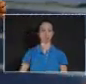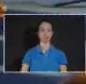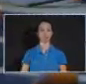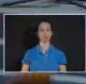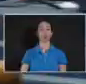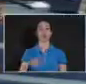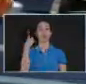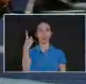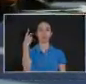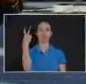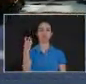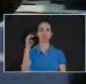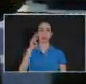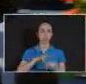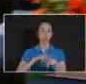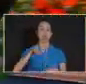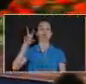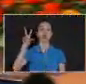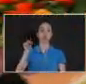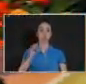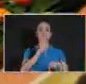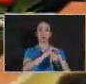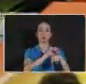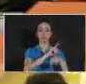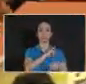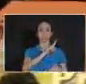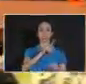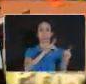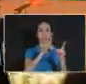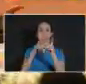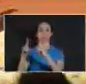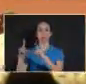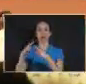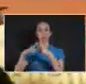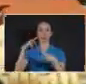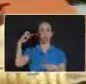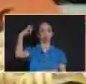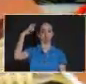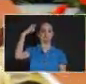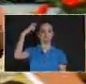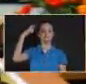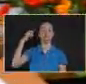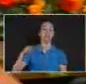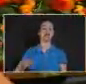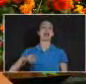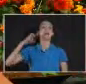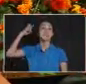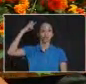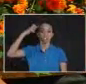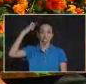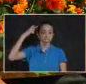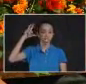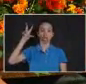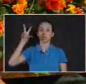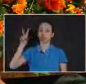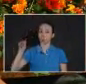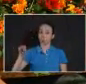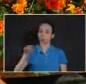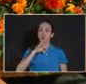Una vez más, no se deje guiar por profecías. La profecía no es para guiar.